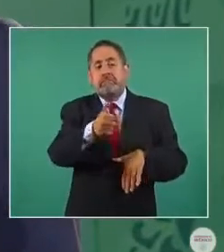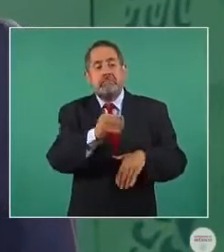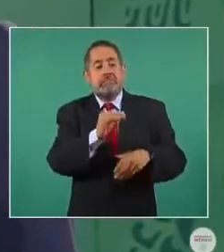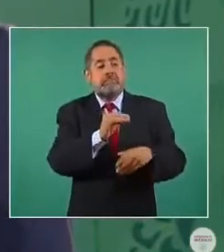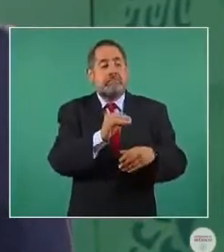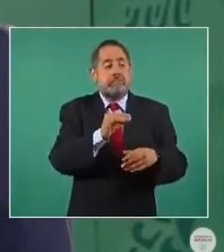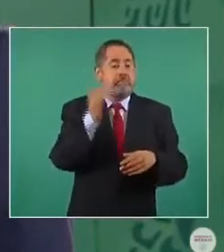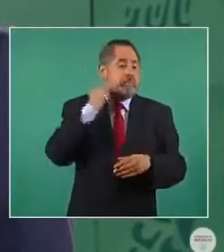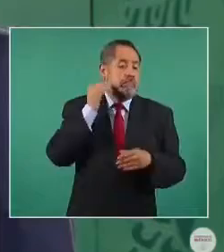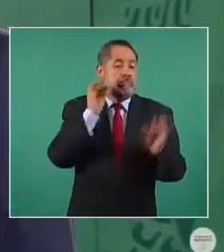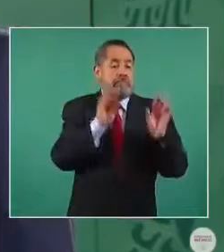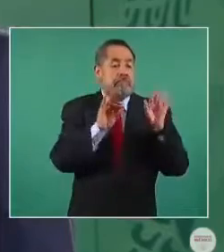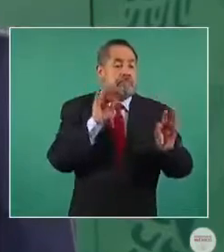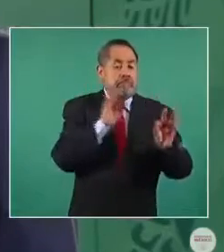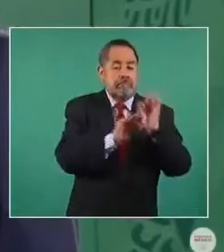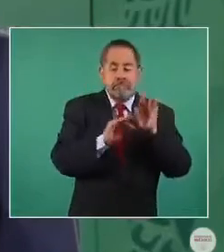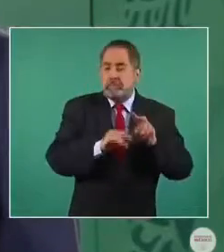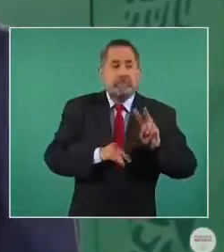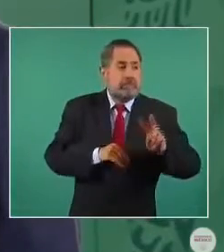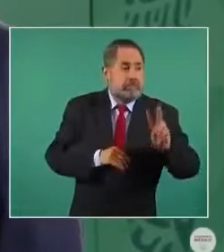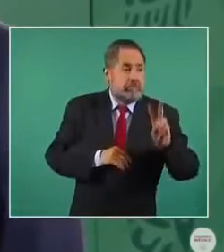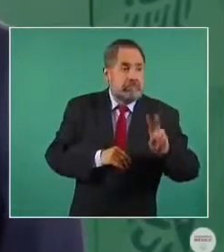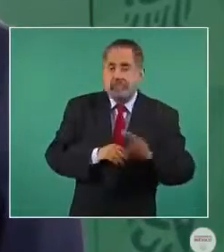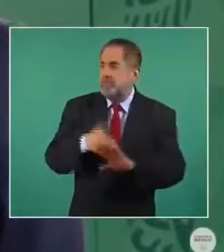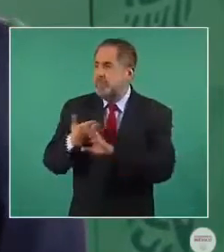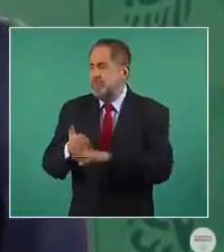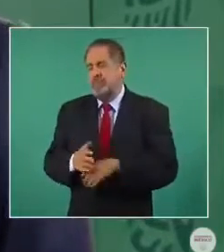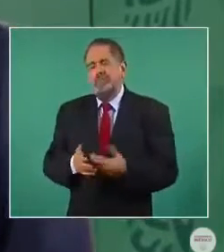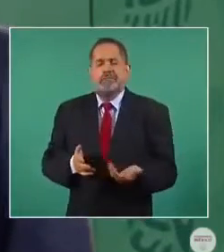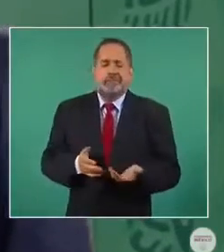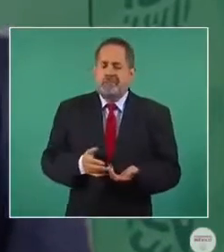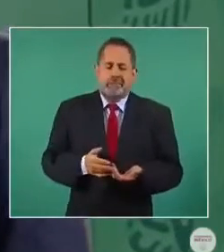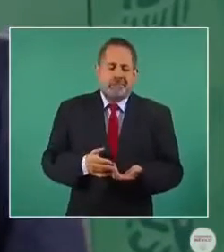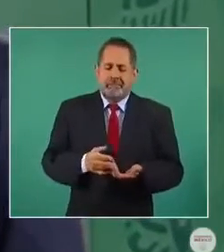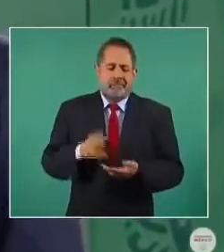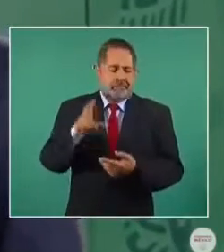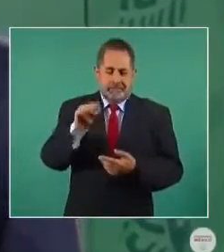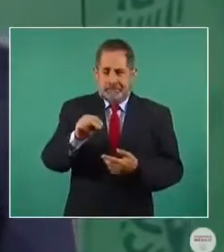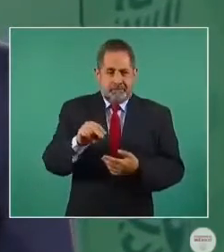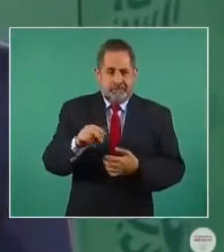a los abogados, porque ni siquiera esté pensando